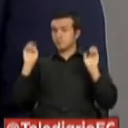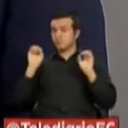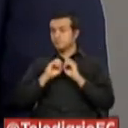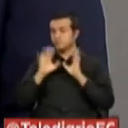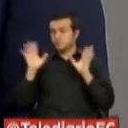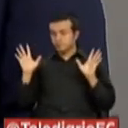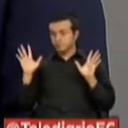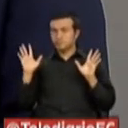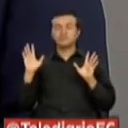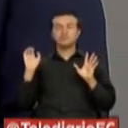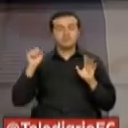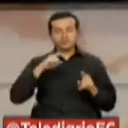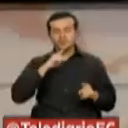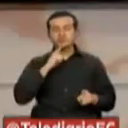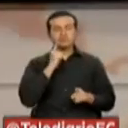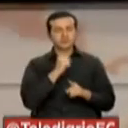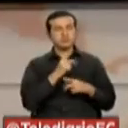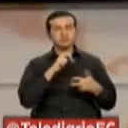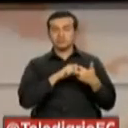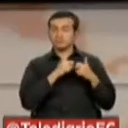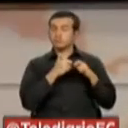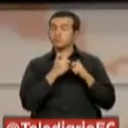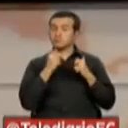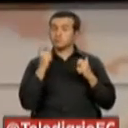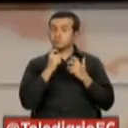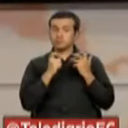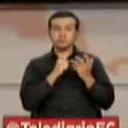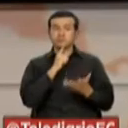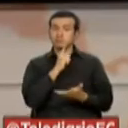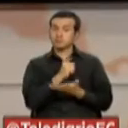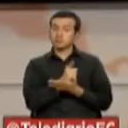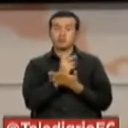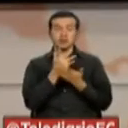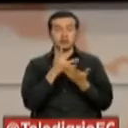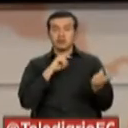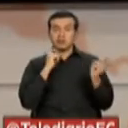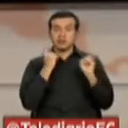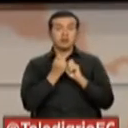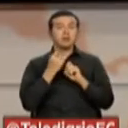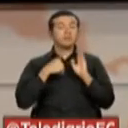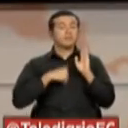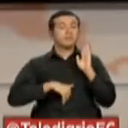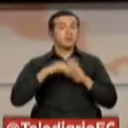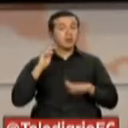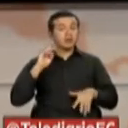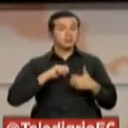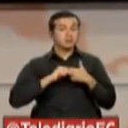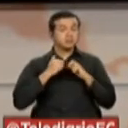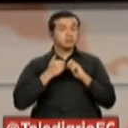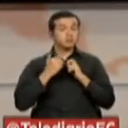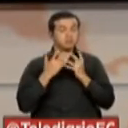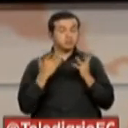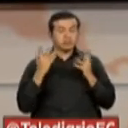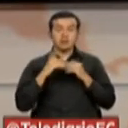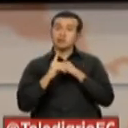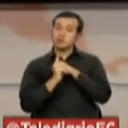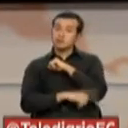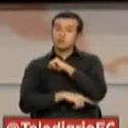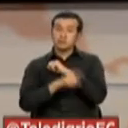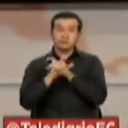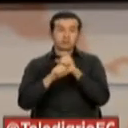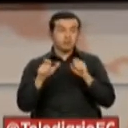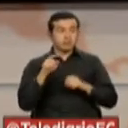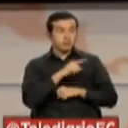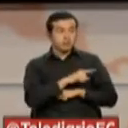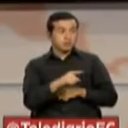generalizado? Sí, es un tema generalizado que tiene que corregirse y especialmente no solo corregirse, sino sancionar a quienes